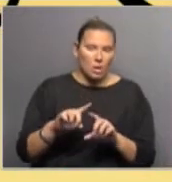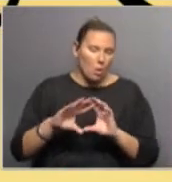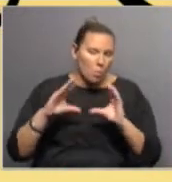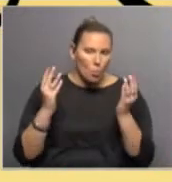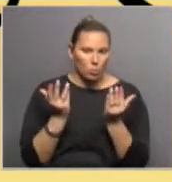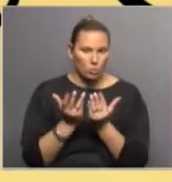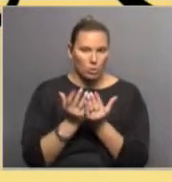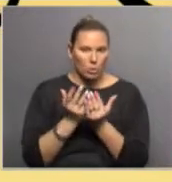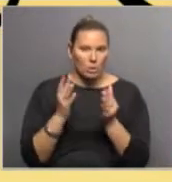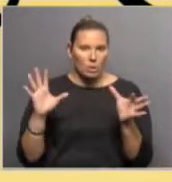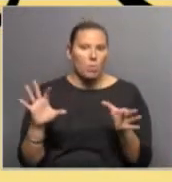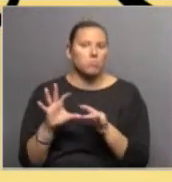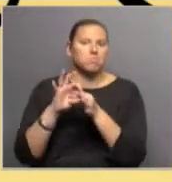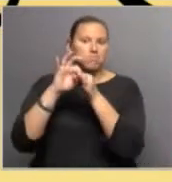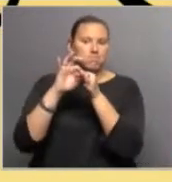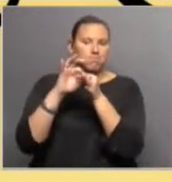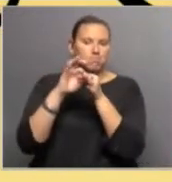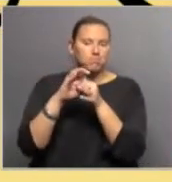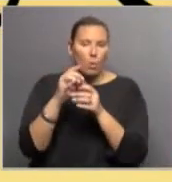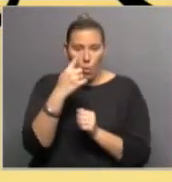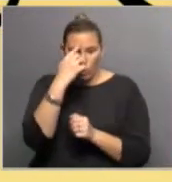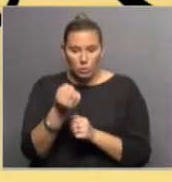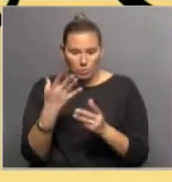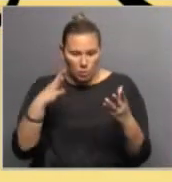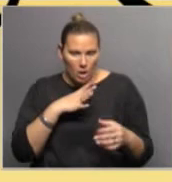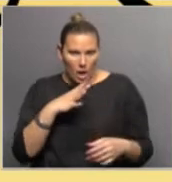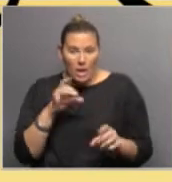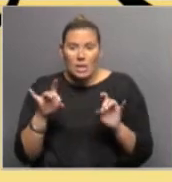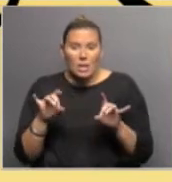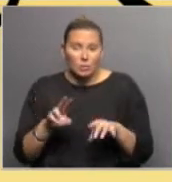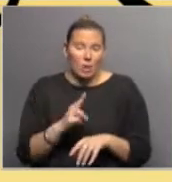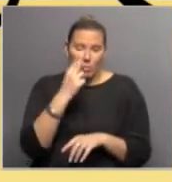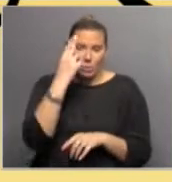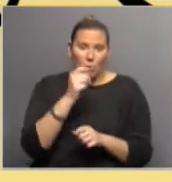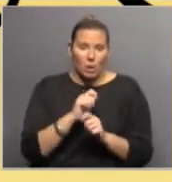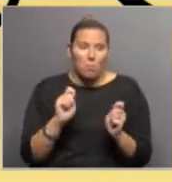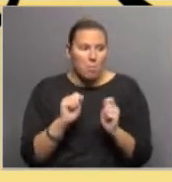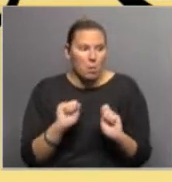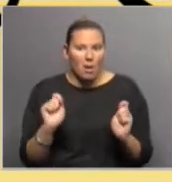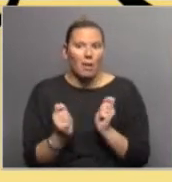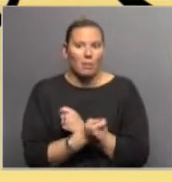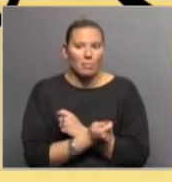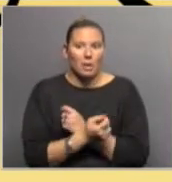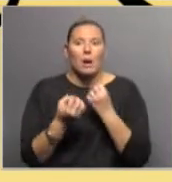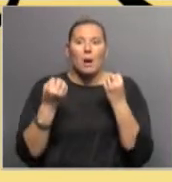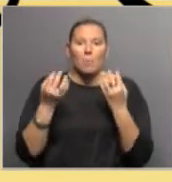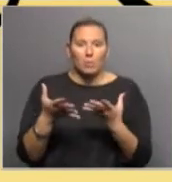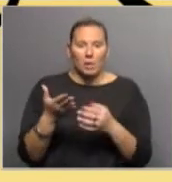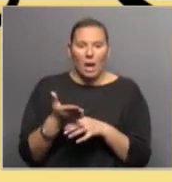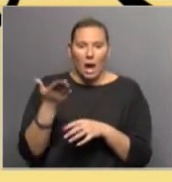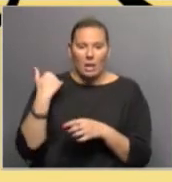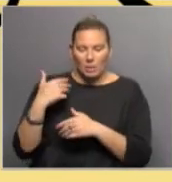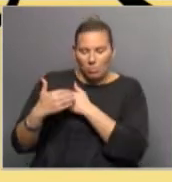estamos enganchando a una tendencia que sucede y que es muy natural para el Uruguay pasar a esto por justamente lo que ha sido